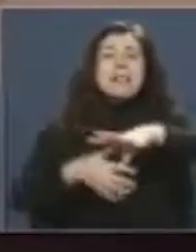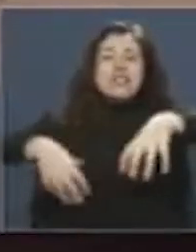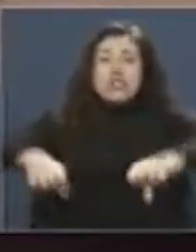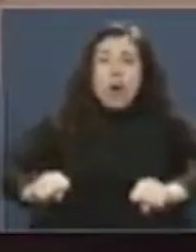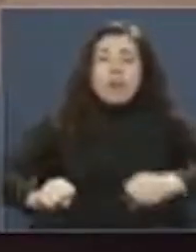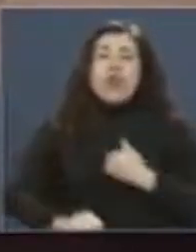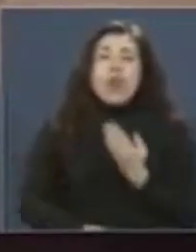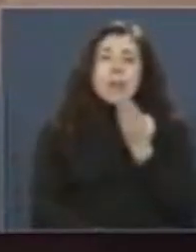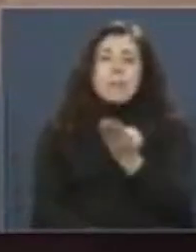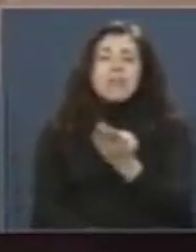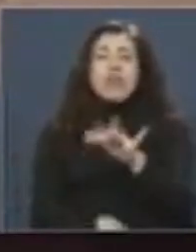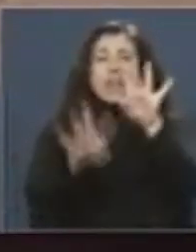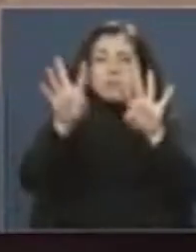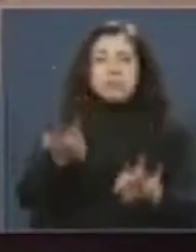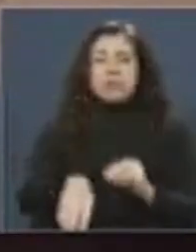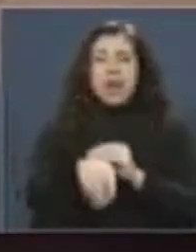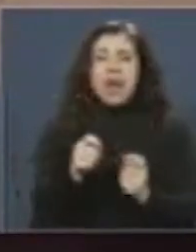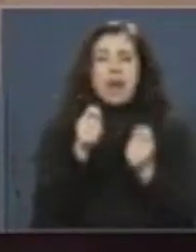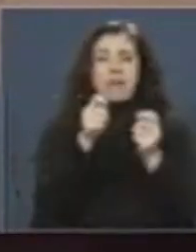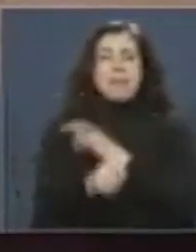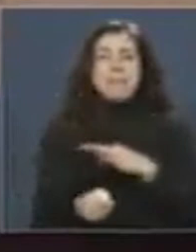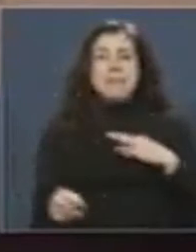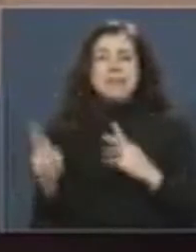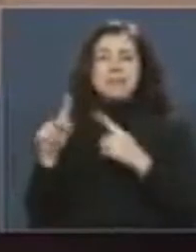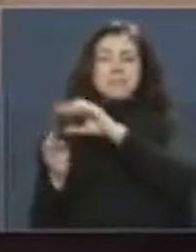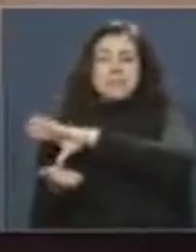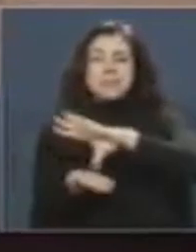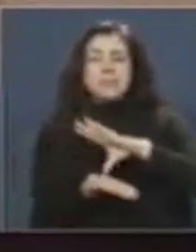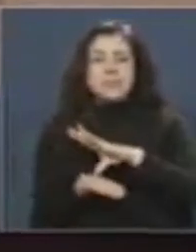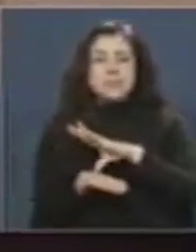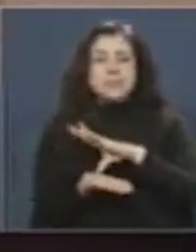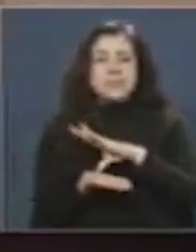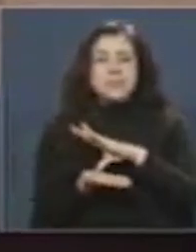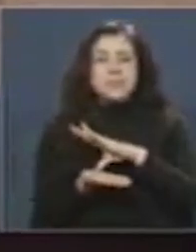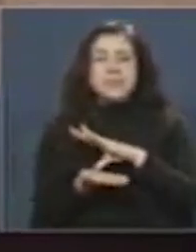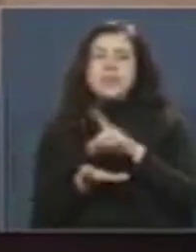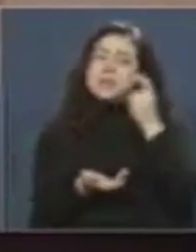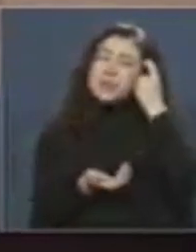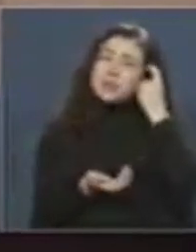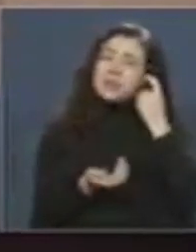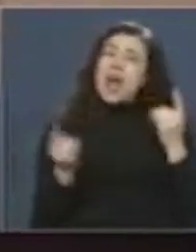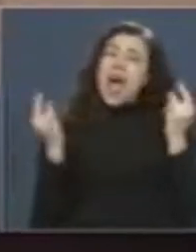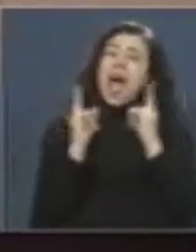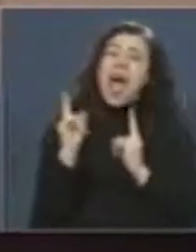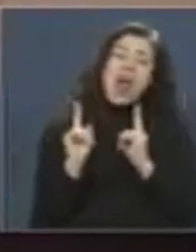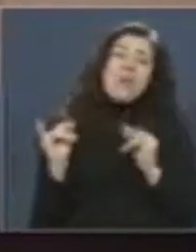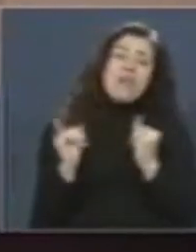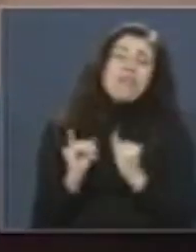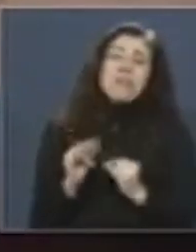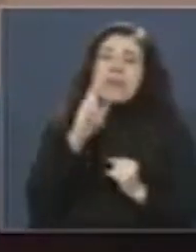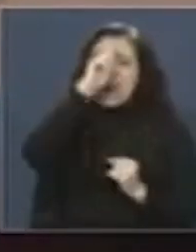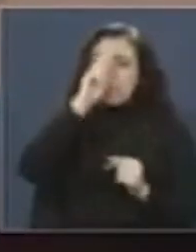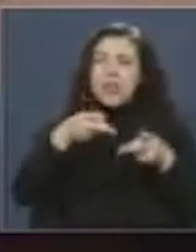medio de usted que oficie al Ministerio de Relaciones Exteriores si es que considera algún criterio de